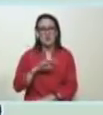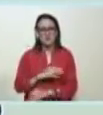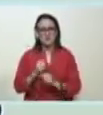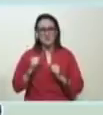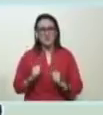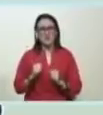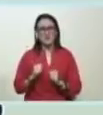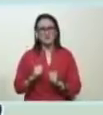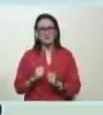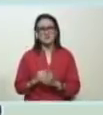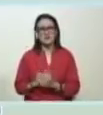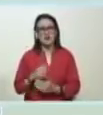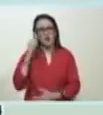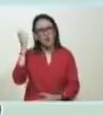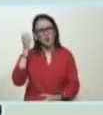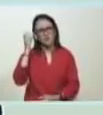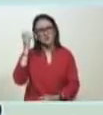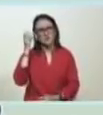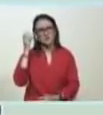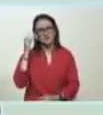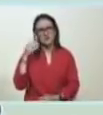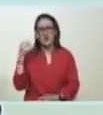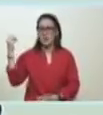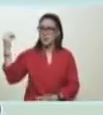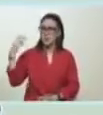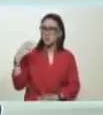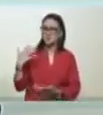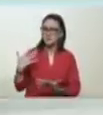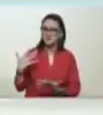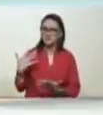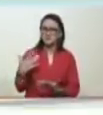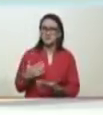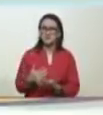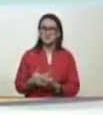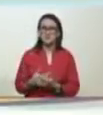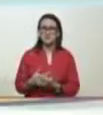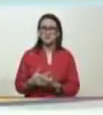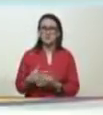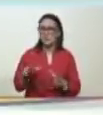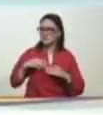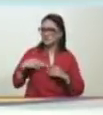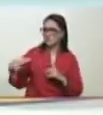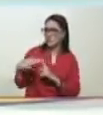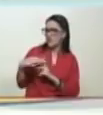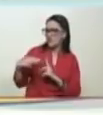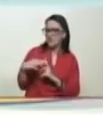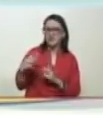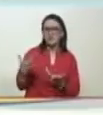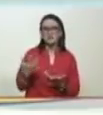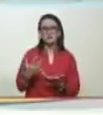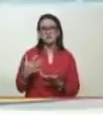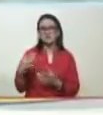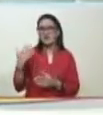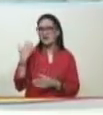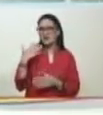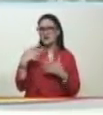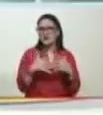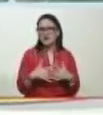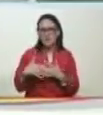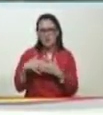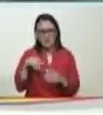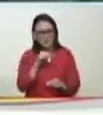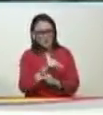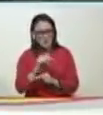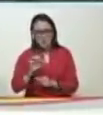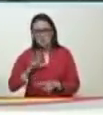coraje, con su valentía, con su conciencia, con su luz, que no se ha dejado manipular, que no se ha rendido a las amenazas imperiales y que está ahí en